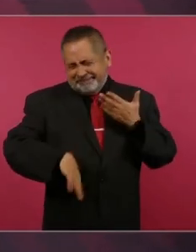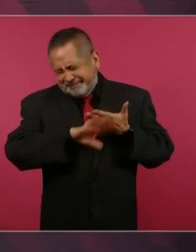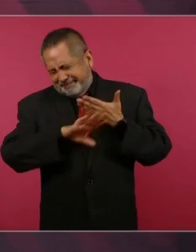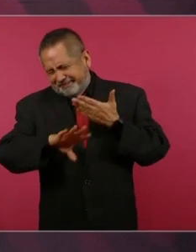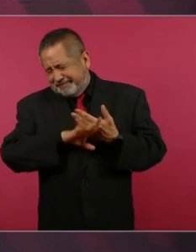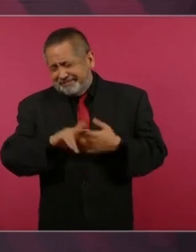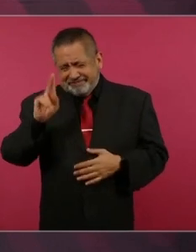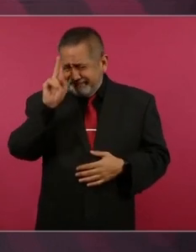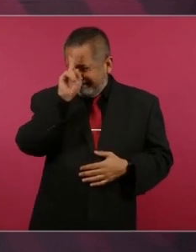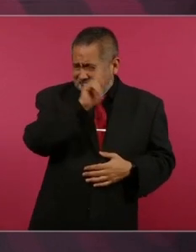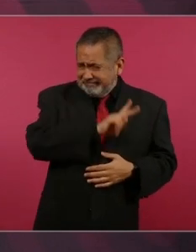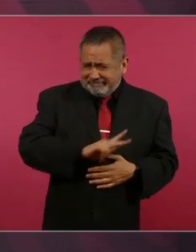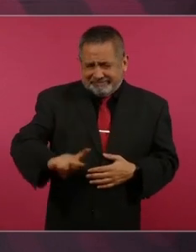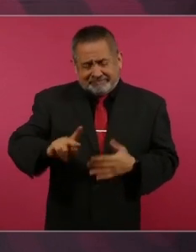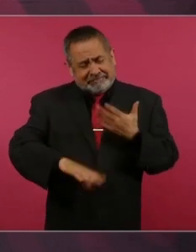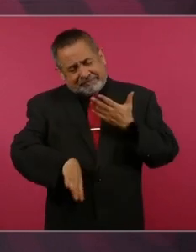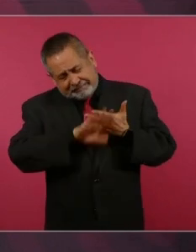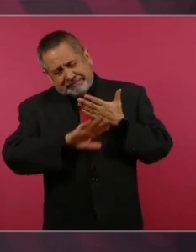de México.